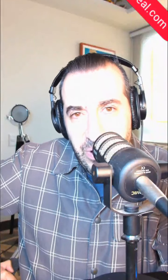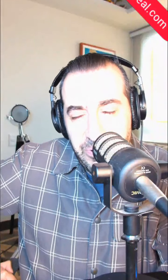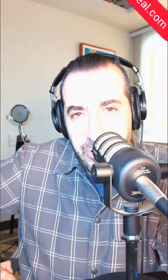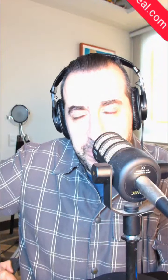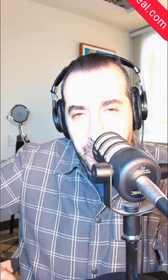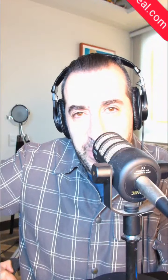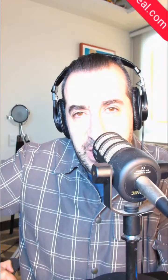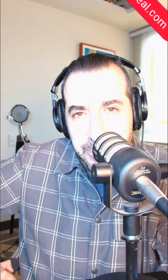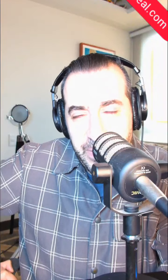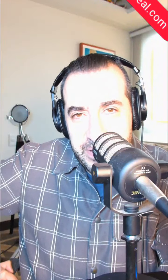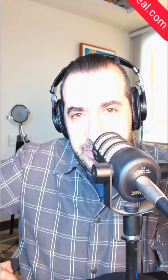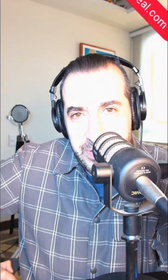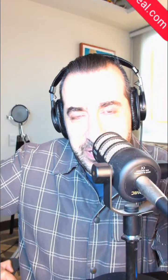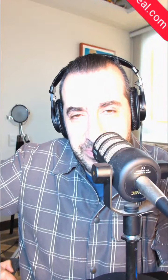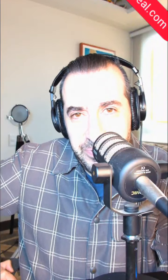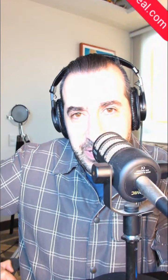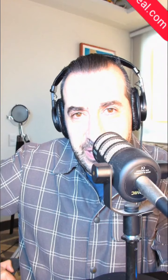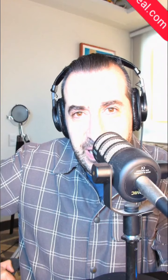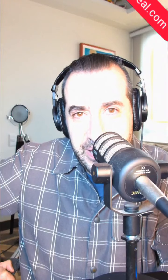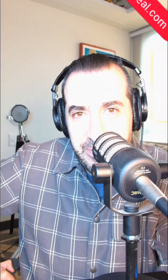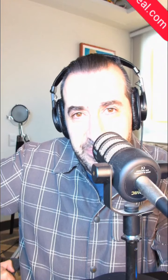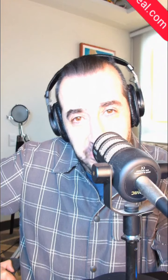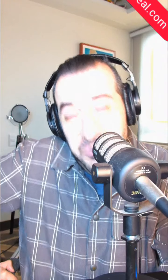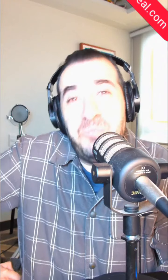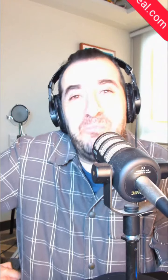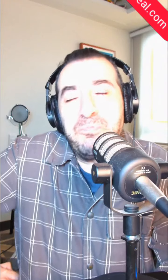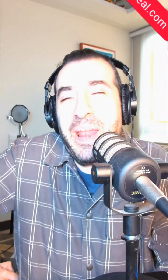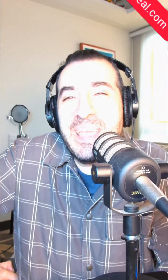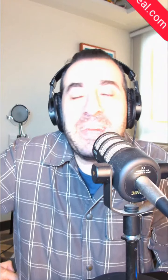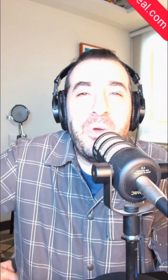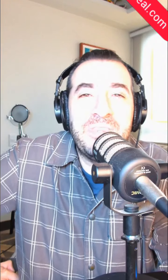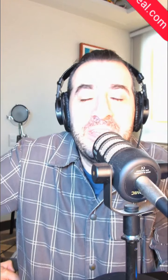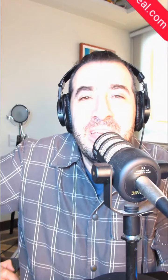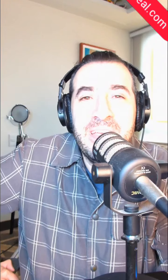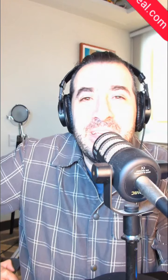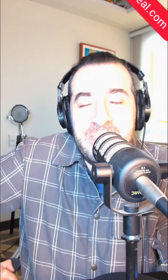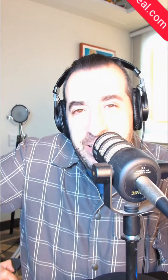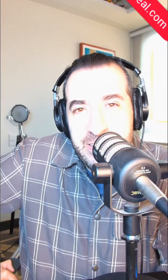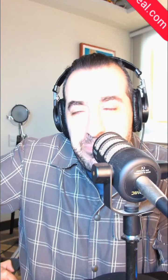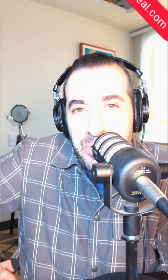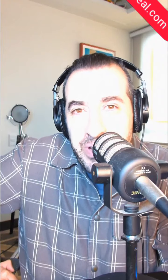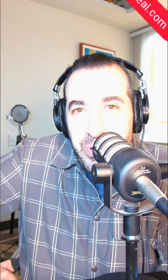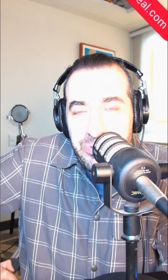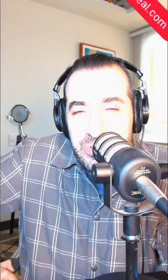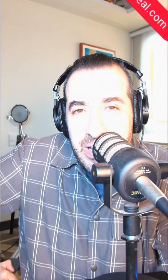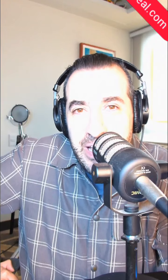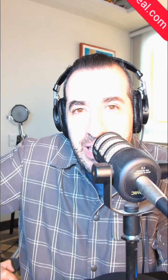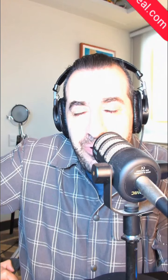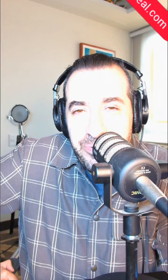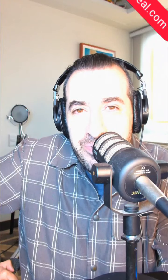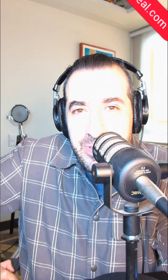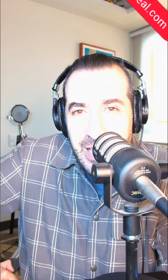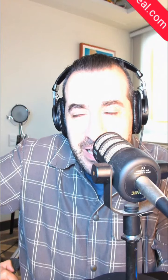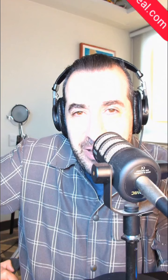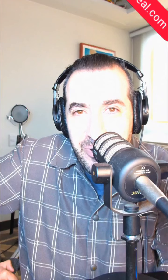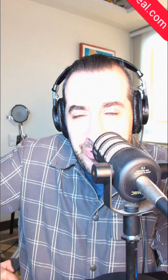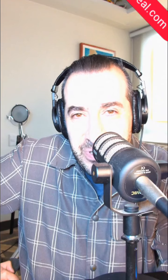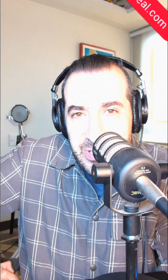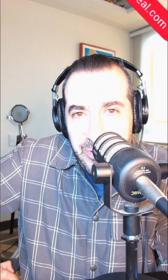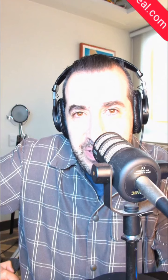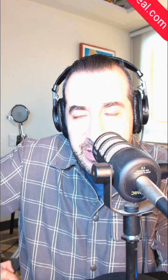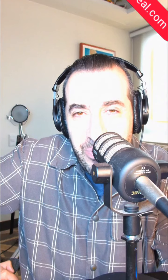dicho algo que no podía, por la sencilla razón de que ¿para qué recuentan si quien está pidiendo el recuento es el ganador y el